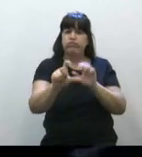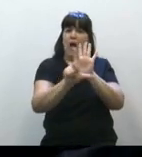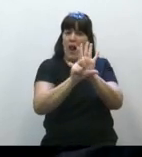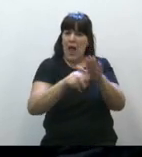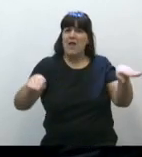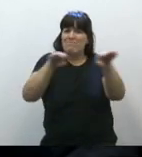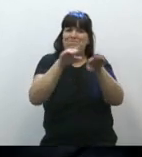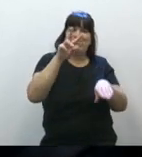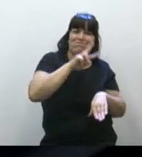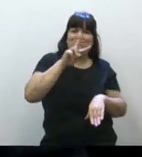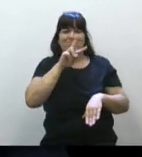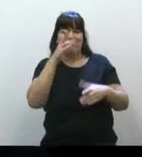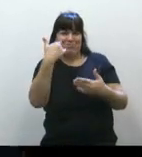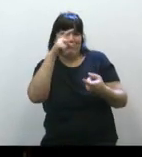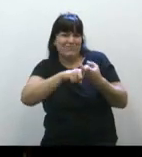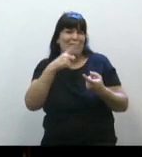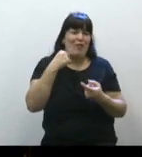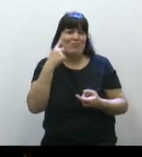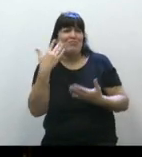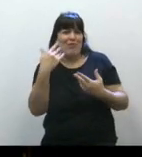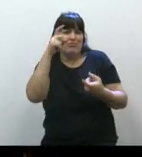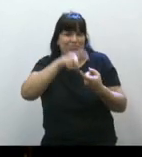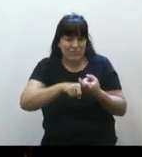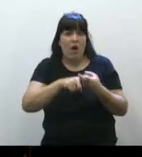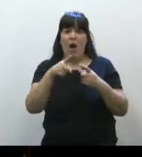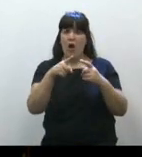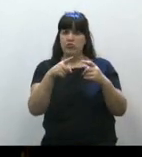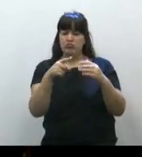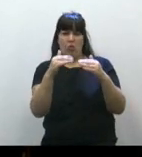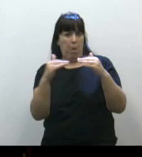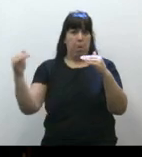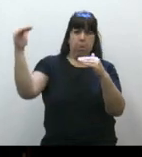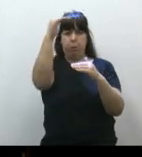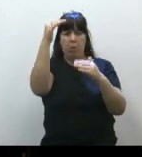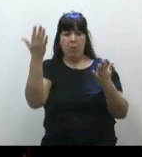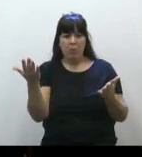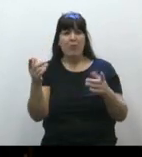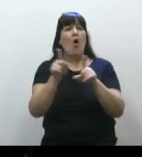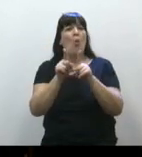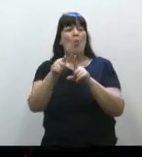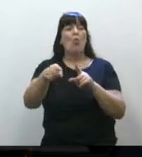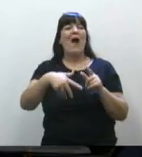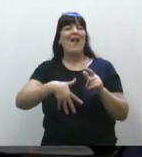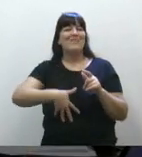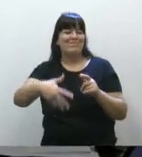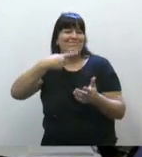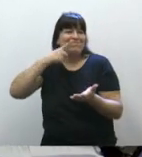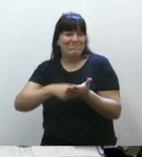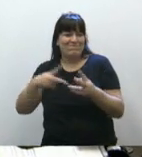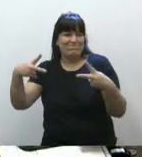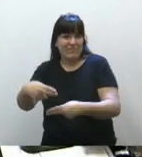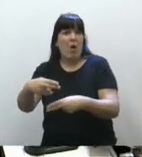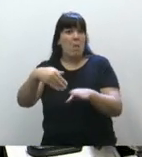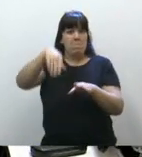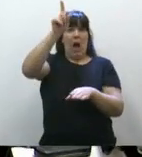es una instancia casi superadora superior a la interrupción del embarazo la